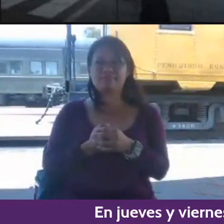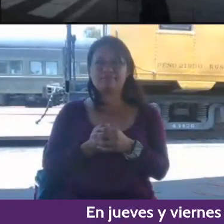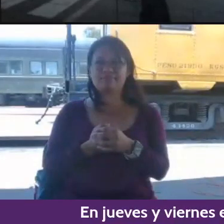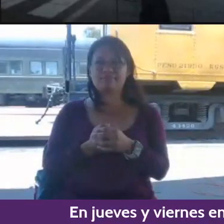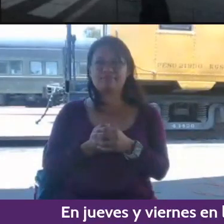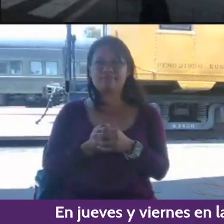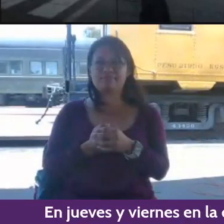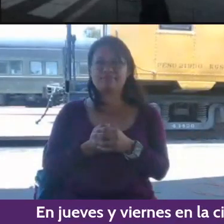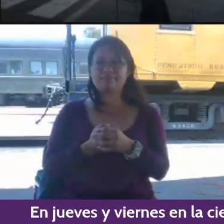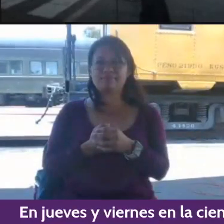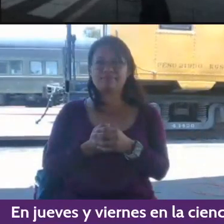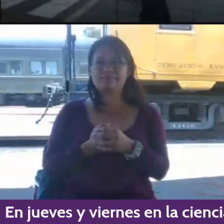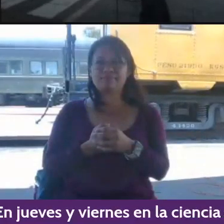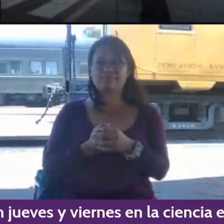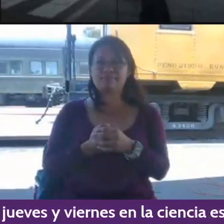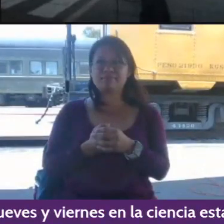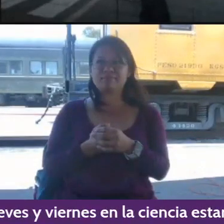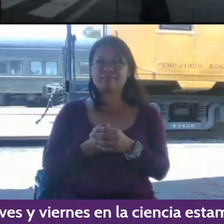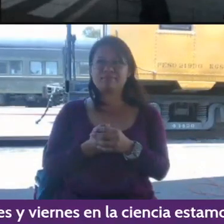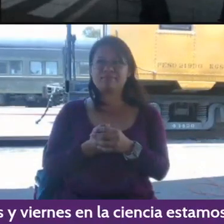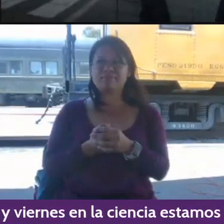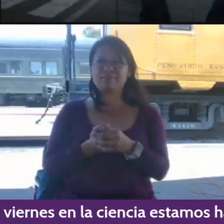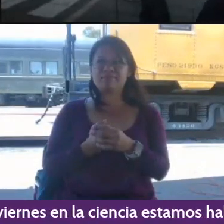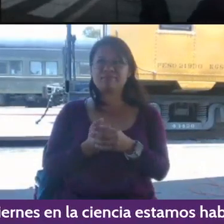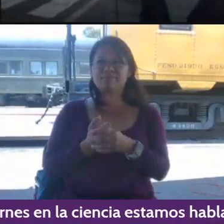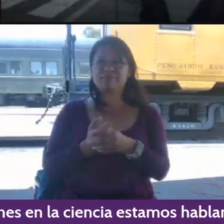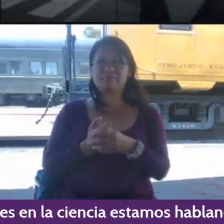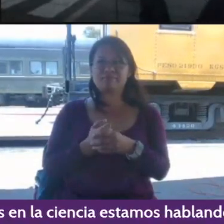para la aplicación esta clave.